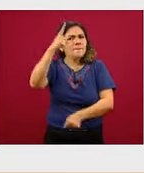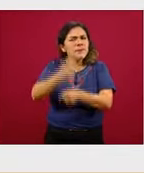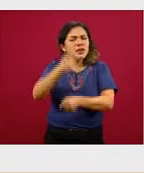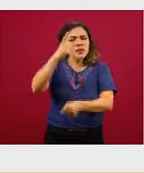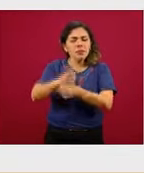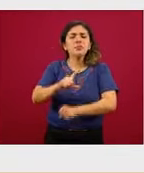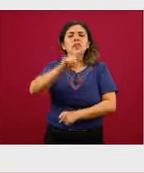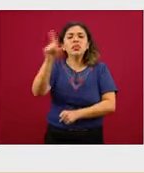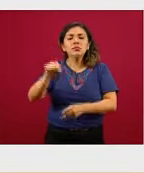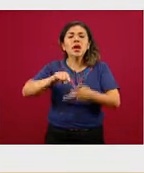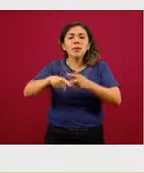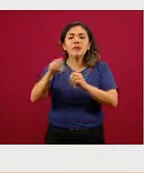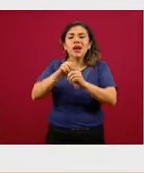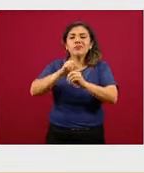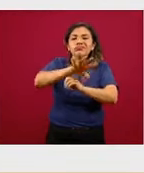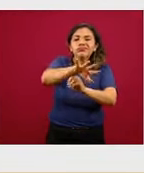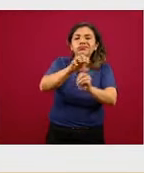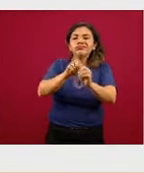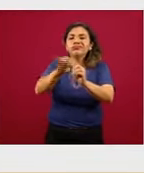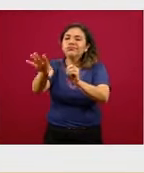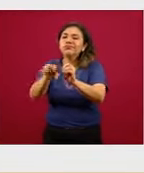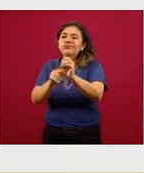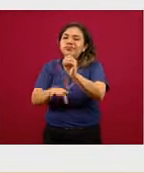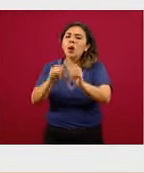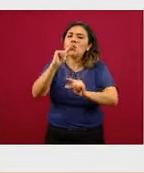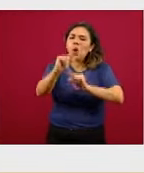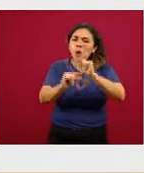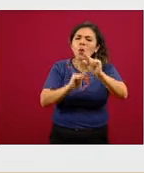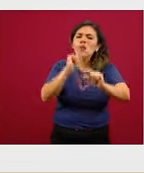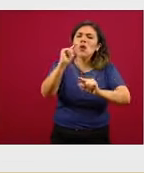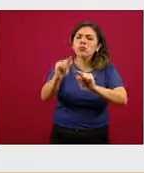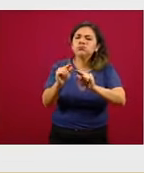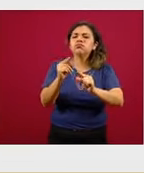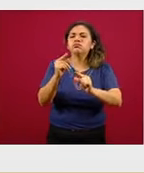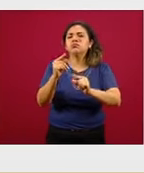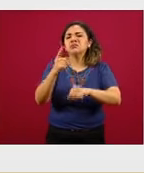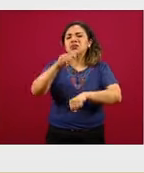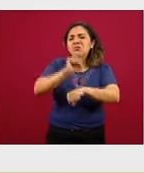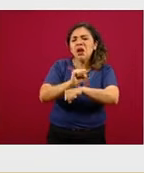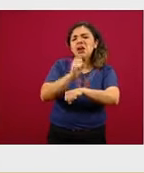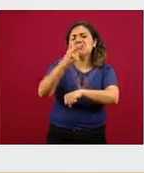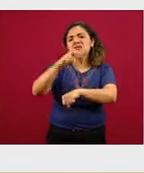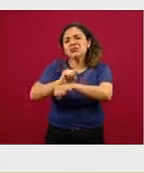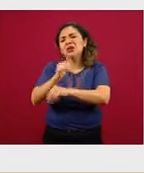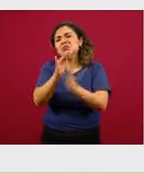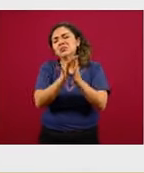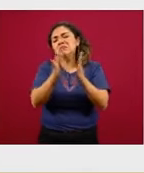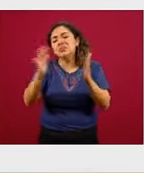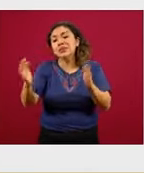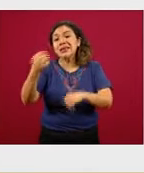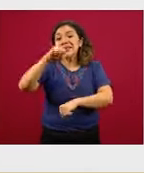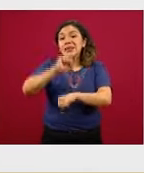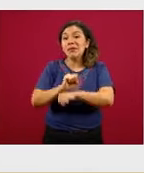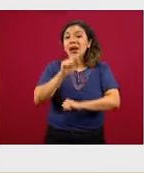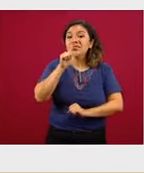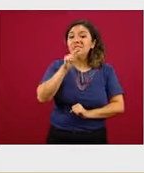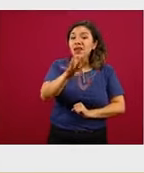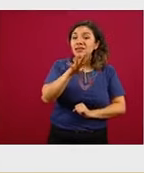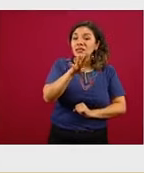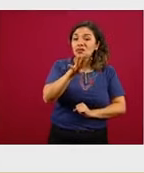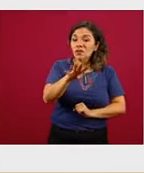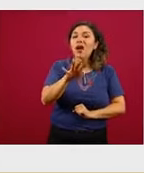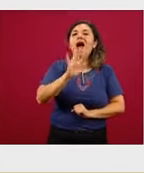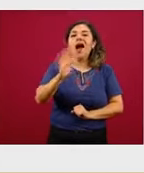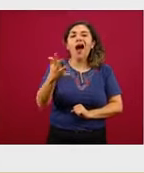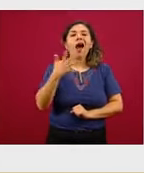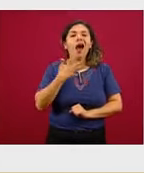ver dispersión ligera, escalonada en las primeras semanas. Aquí en la semana 19